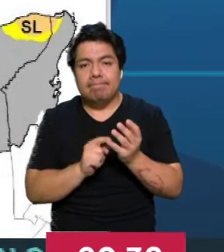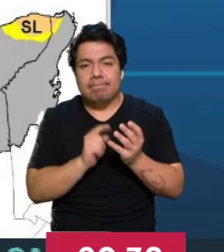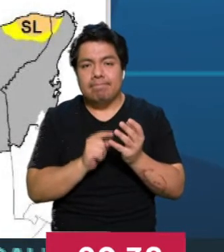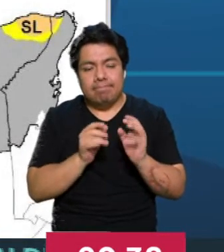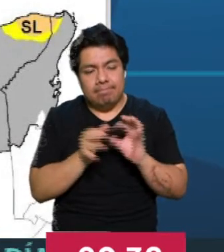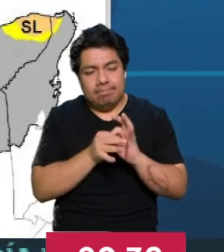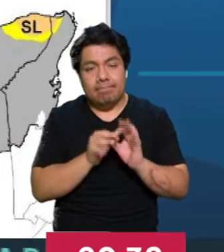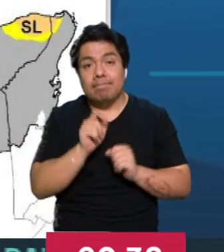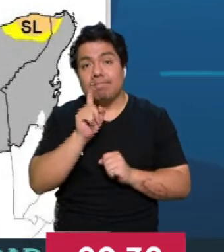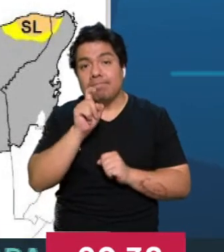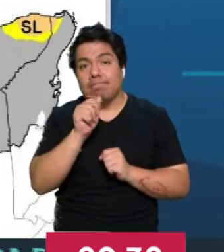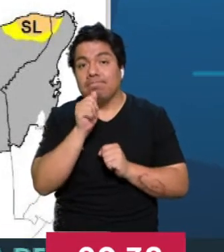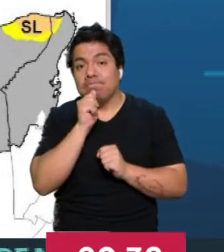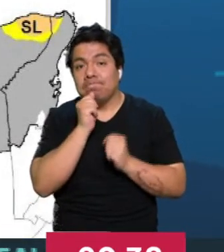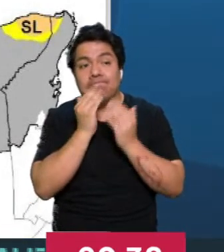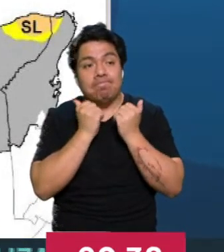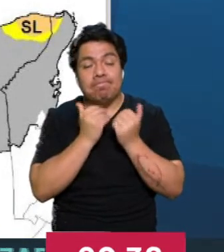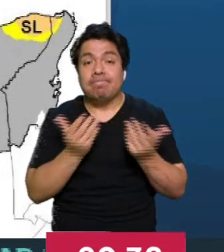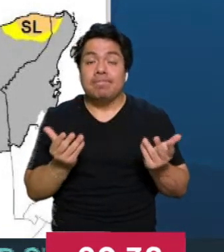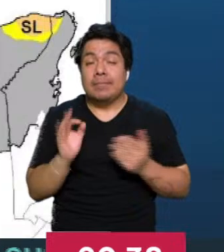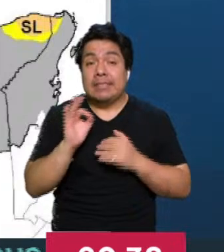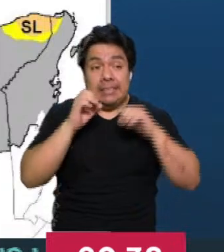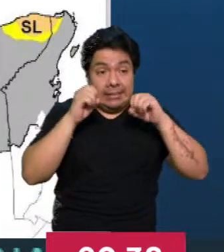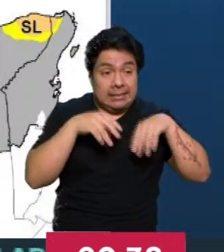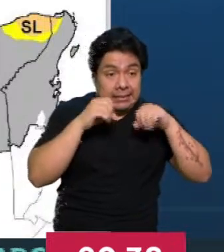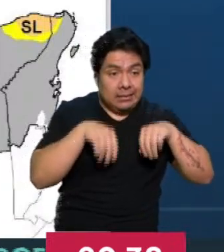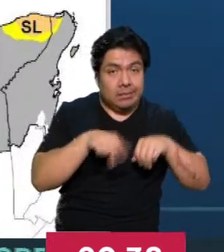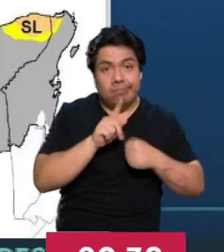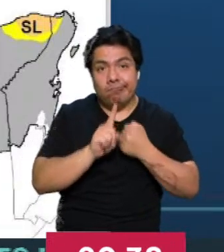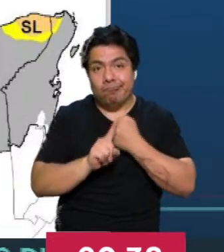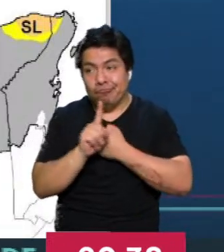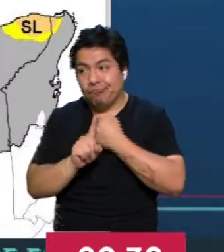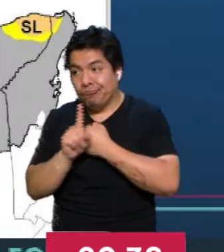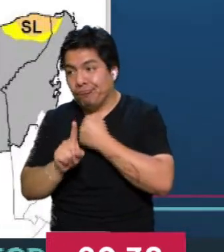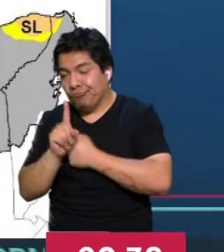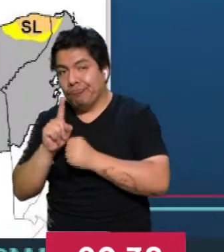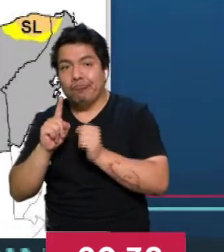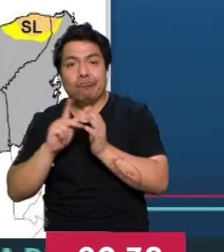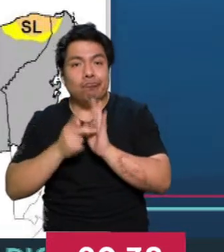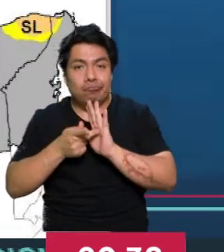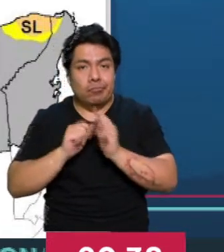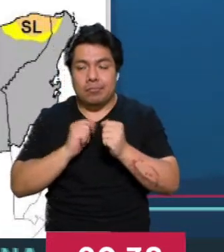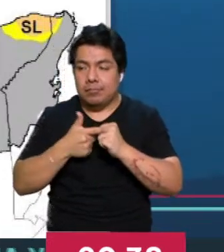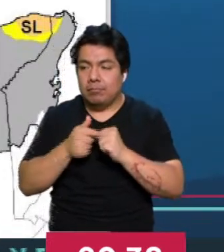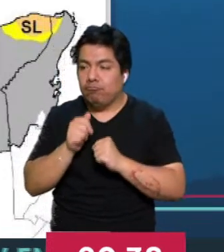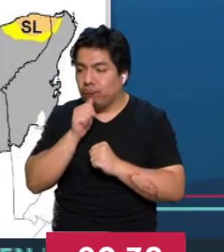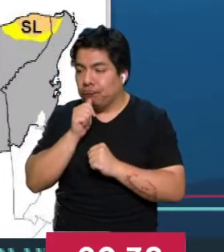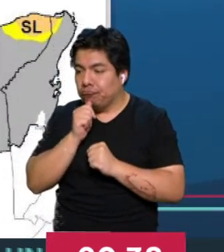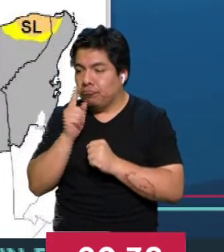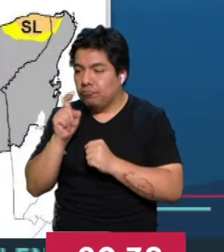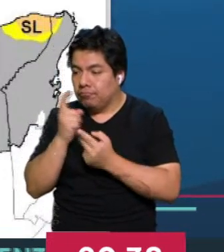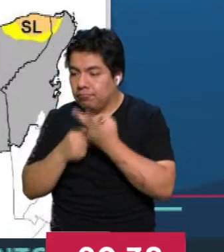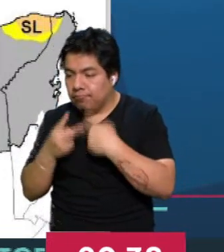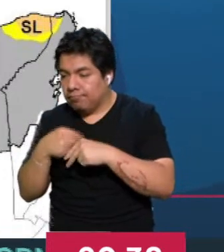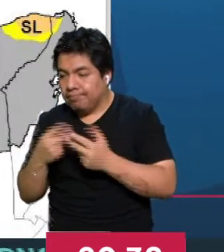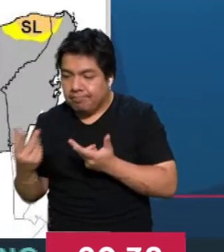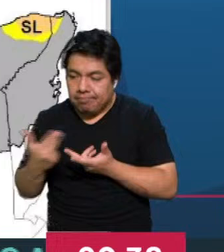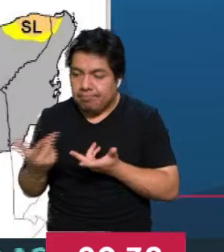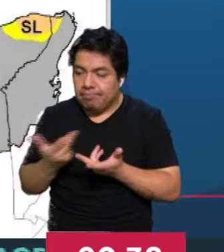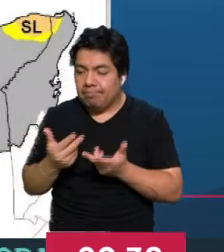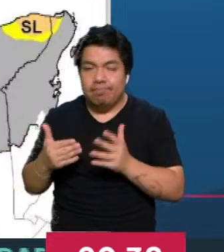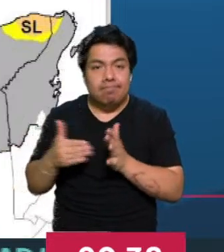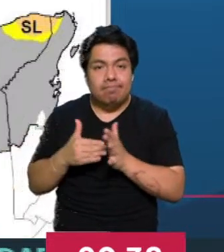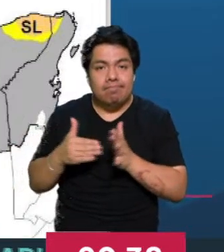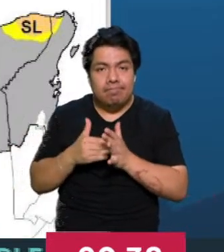la escasez de agua. Es decir, puede que sí haya lluvia, pero por algún problema que pudiera ser ingenieril, a lo mejor no llega el agua a la población, y esa es como más bien